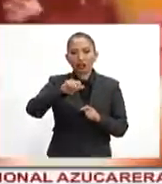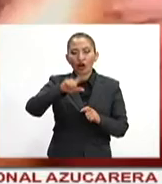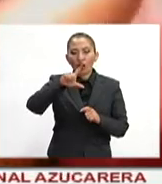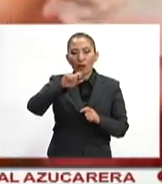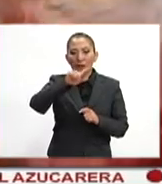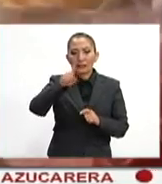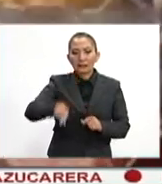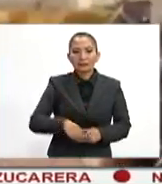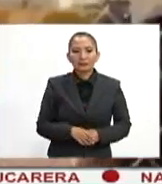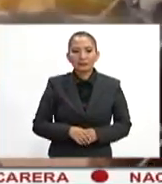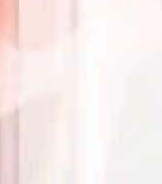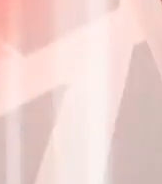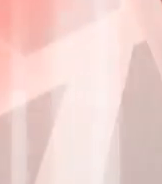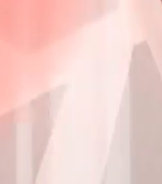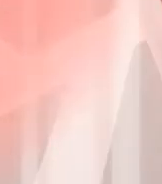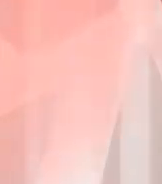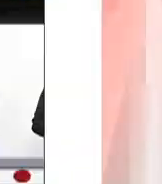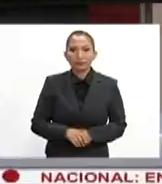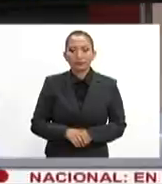Antonio López.